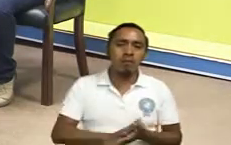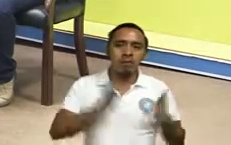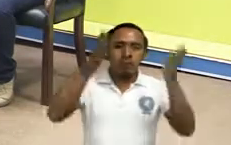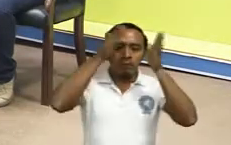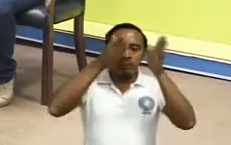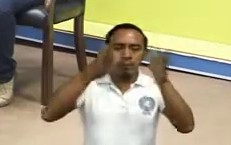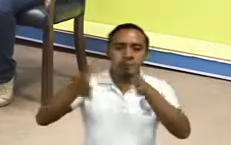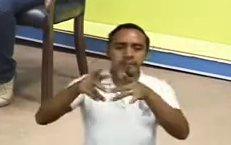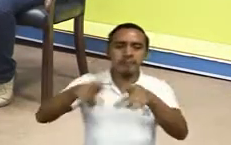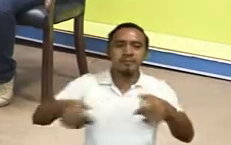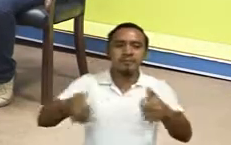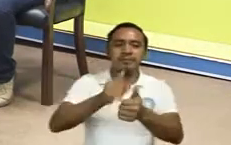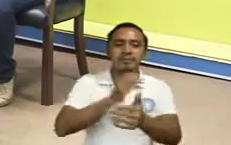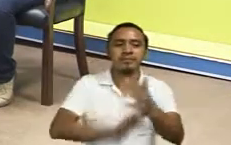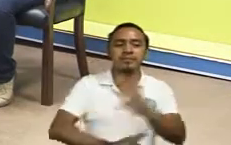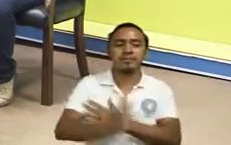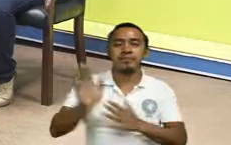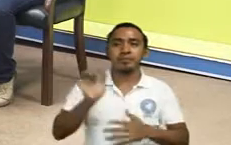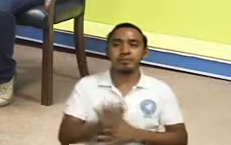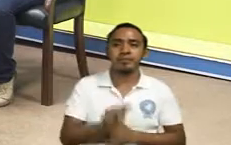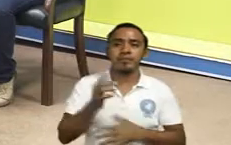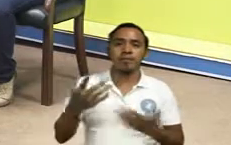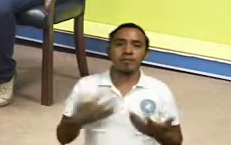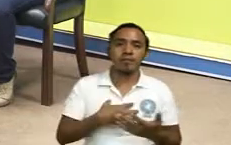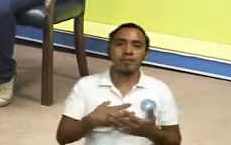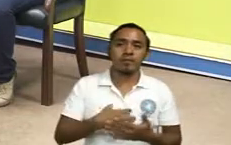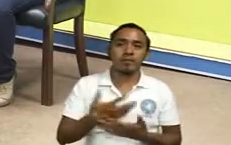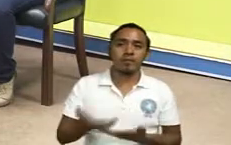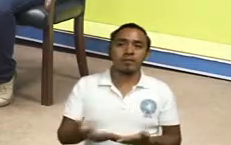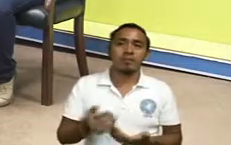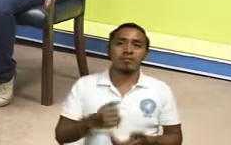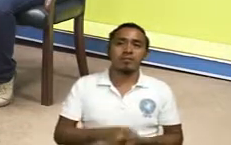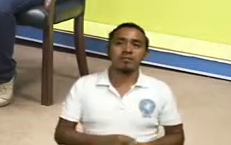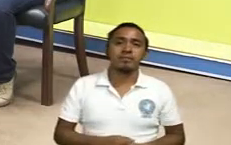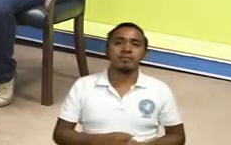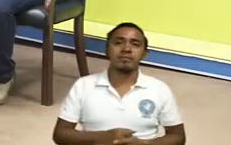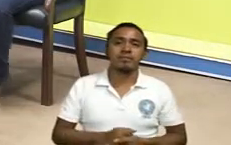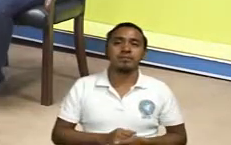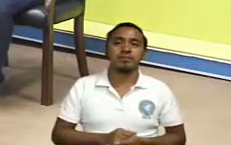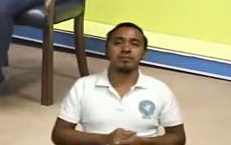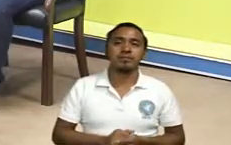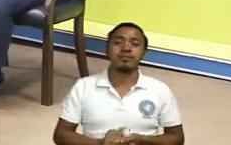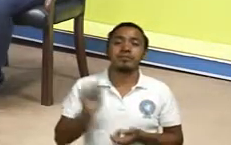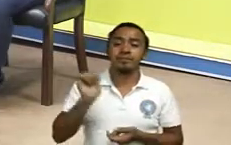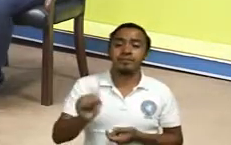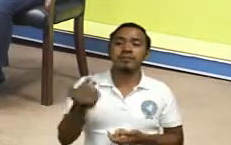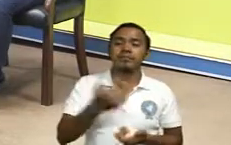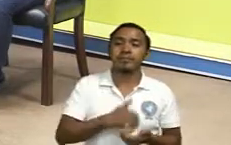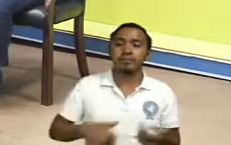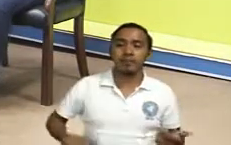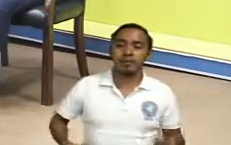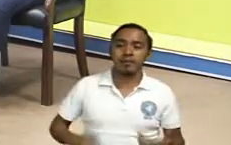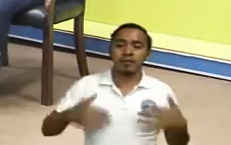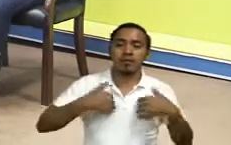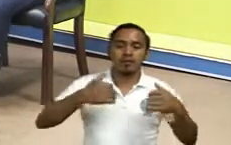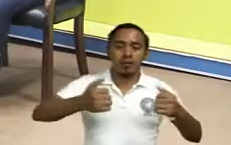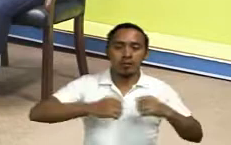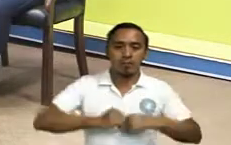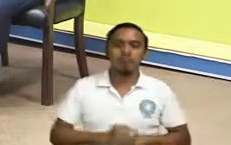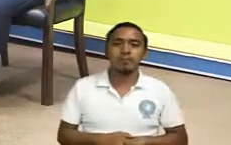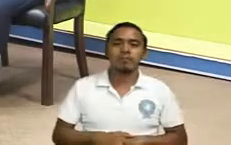a las personas con discapacidad a través de parte del Ministerio de Salud? Sí, dentro del Ministerio de Salud tenemos